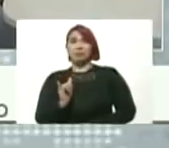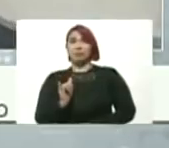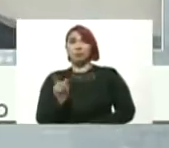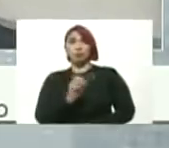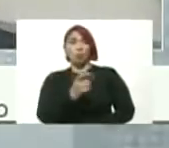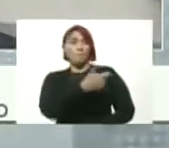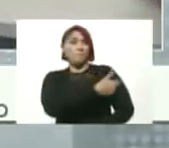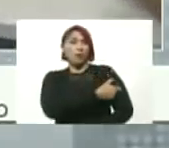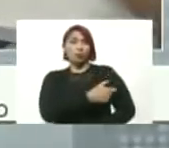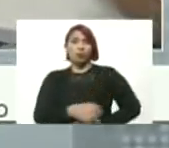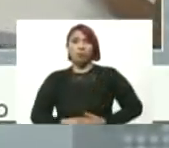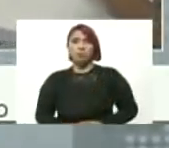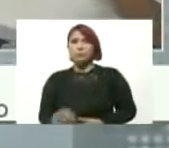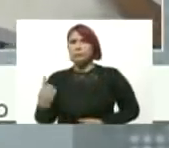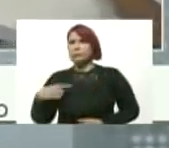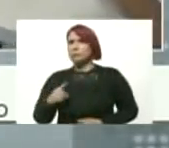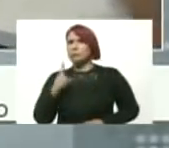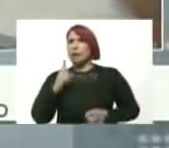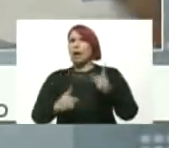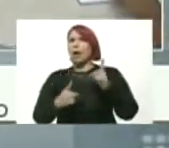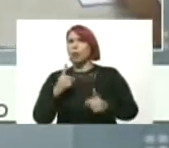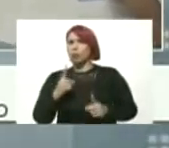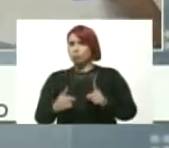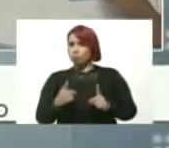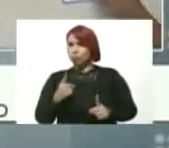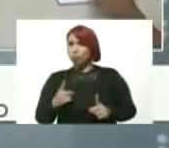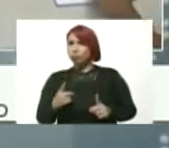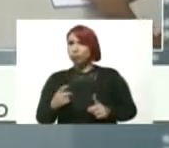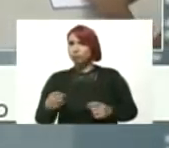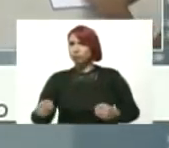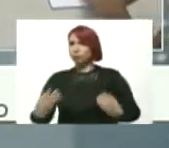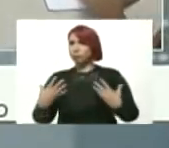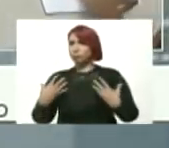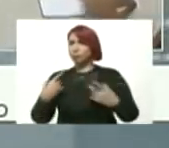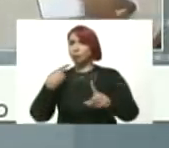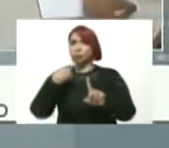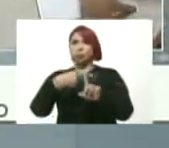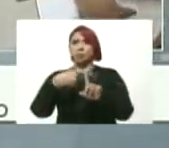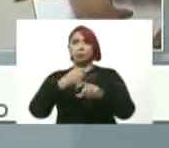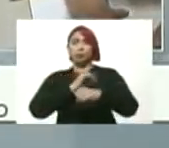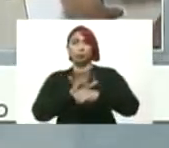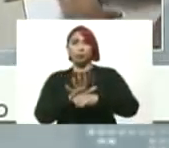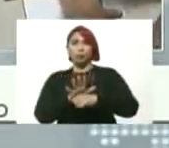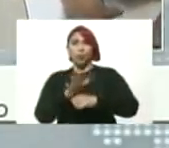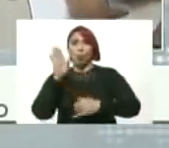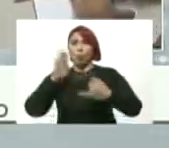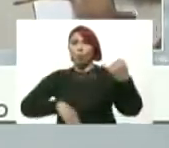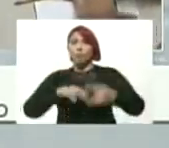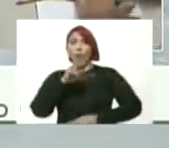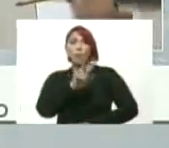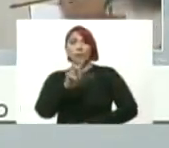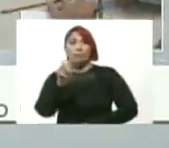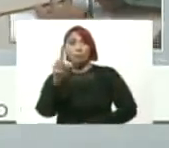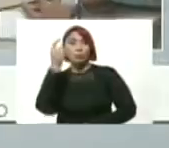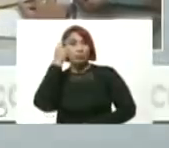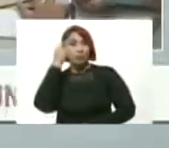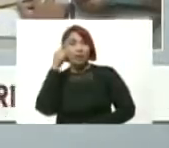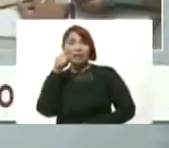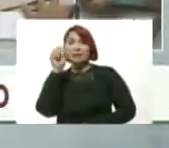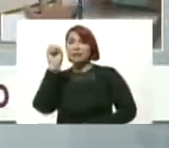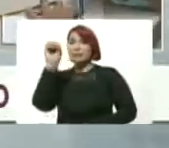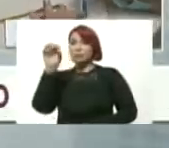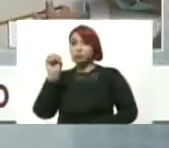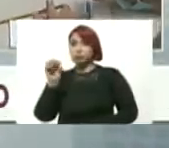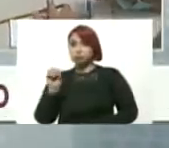vacunado y haya tenido alguna prueba positivo de kobe en los últimos 21 días este semáforo